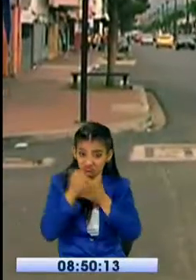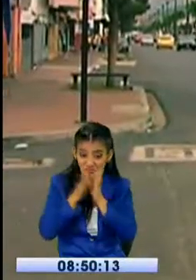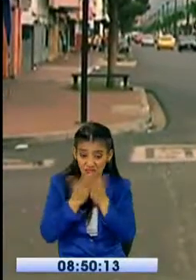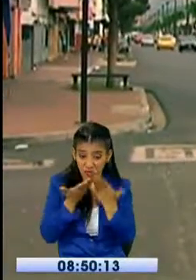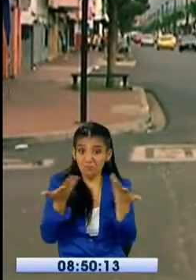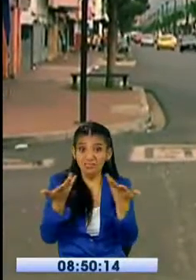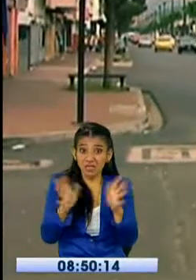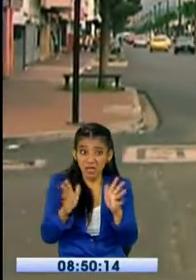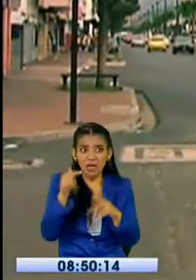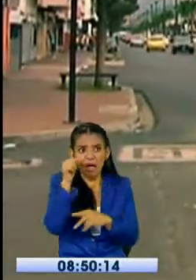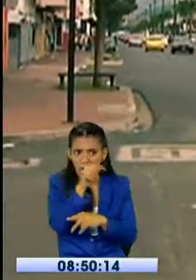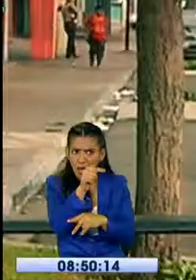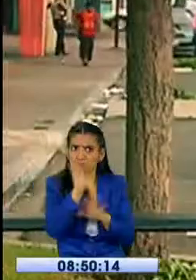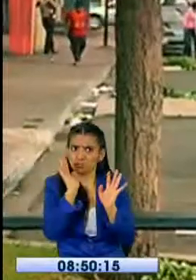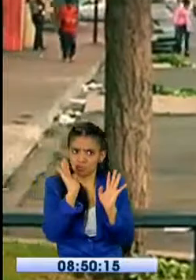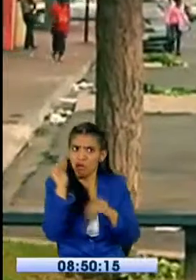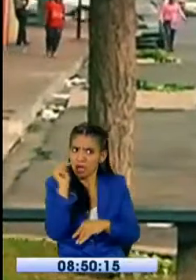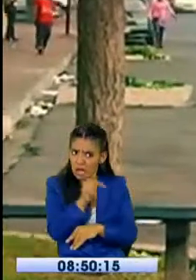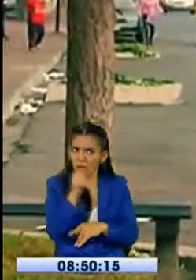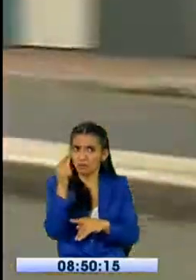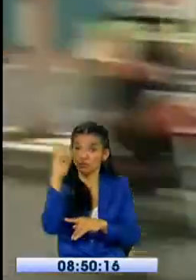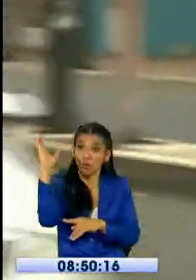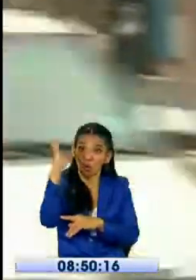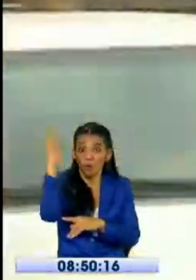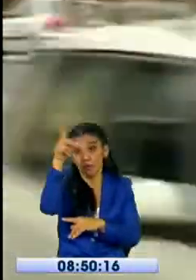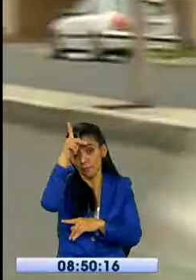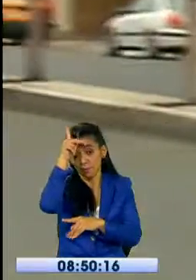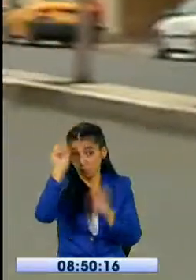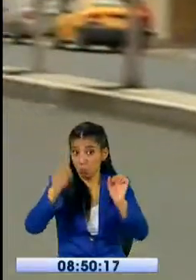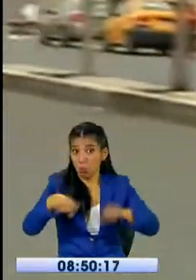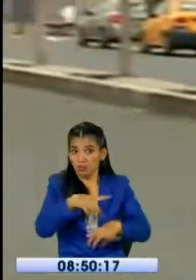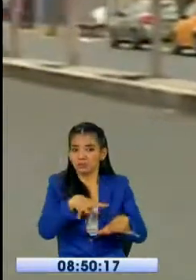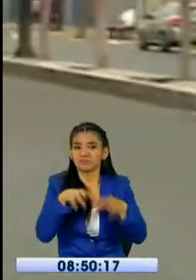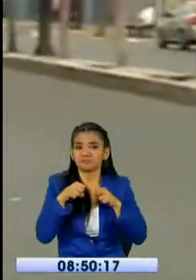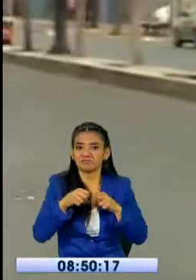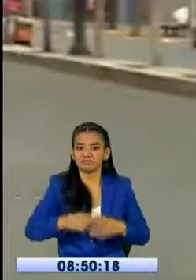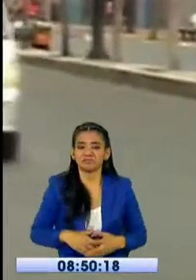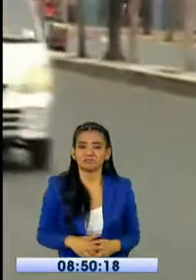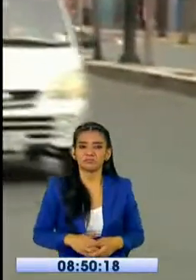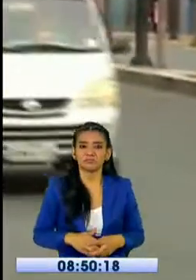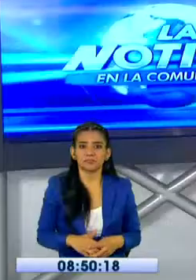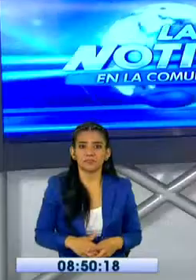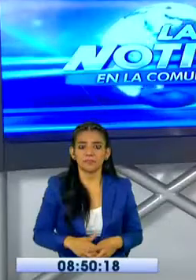de este delito importado de Colombia y Perú, informó Jorge Escobar.